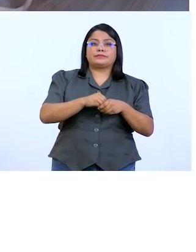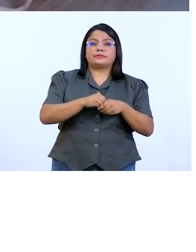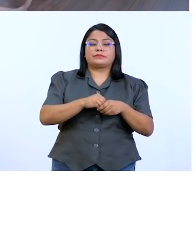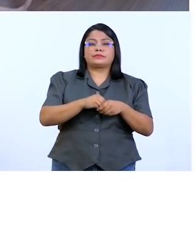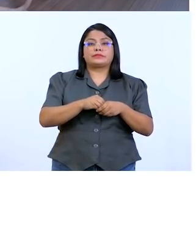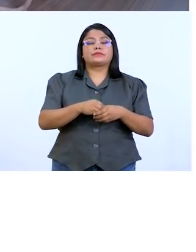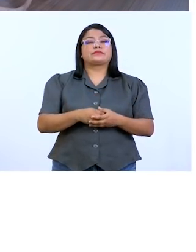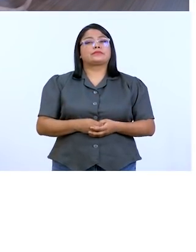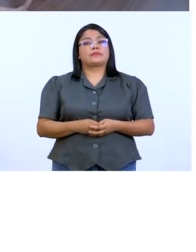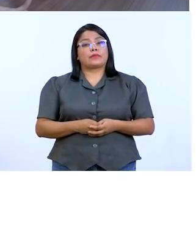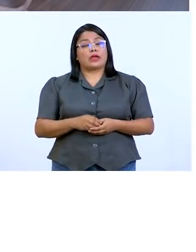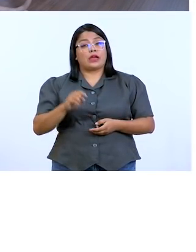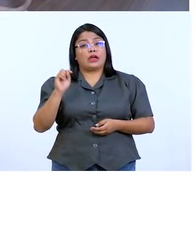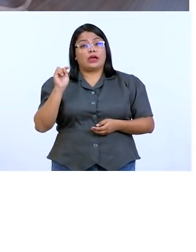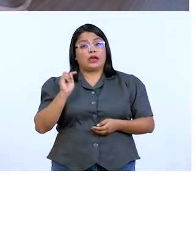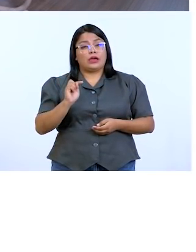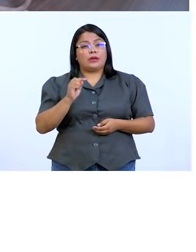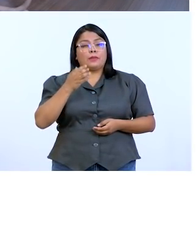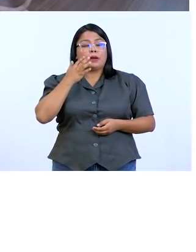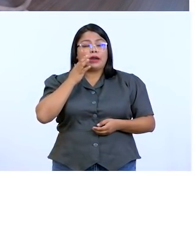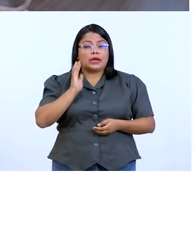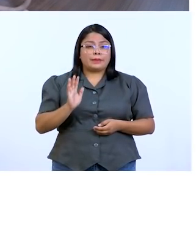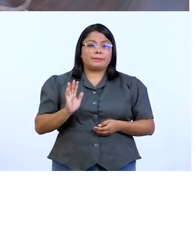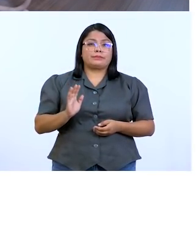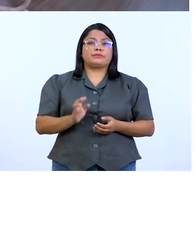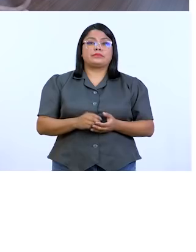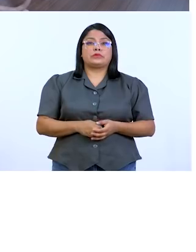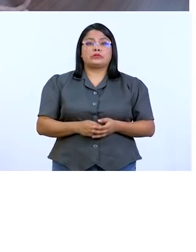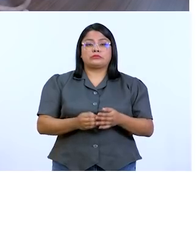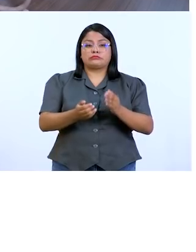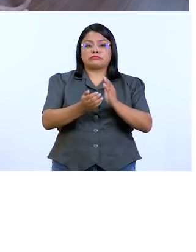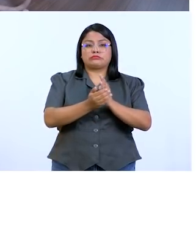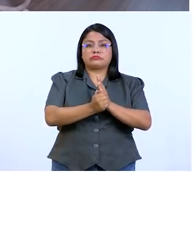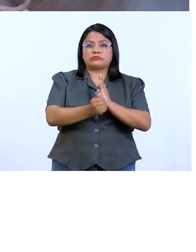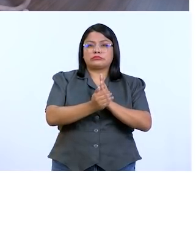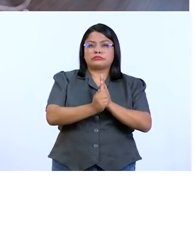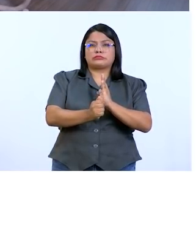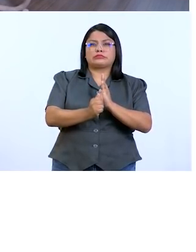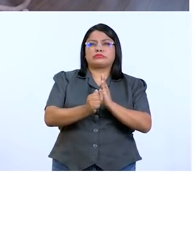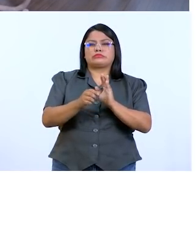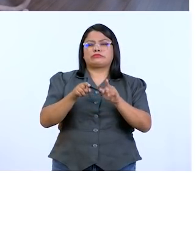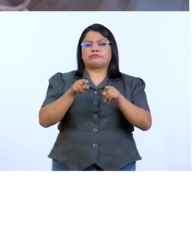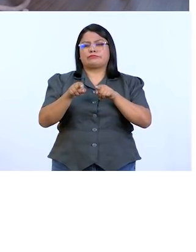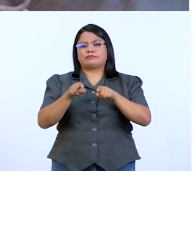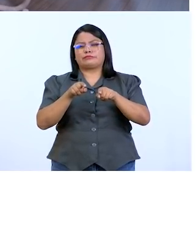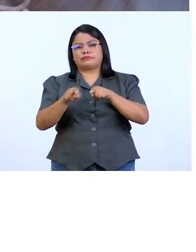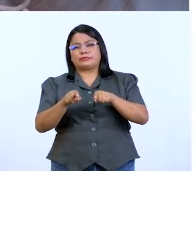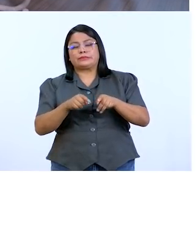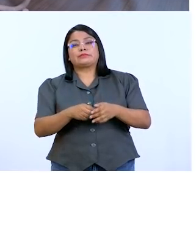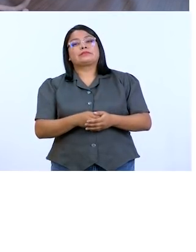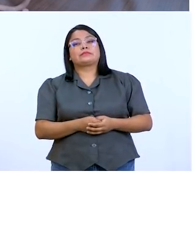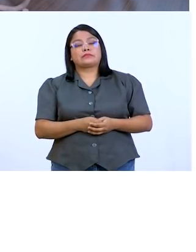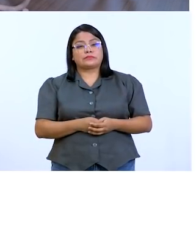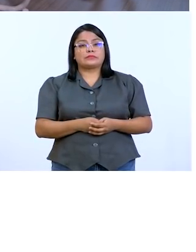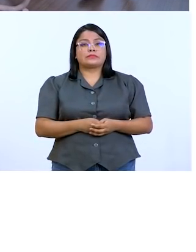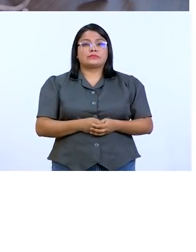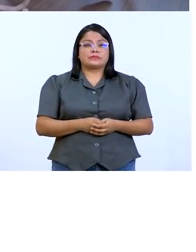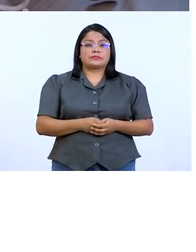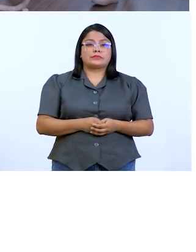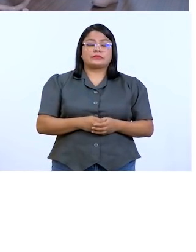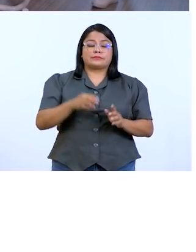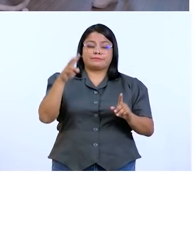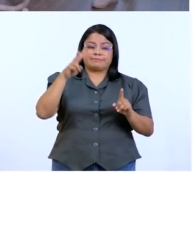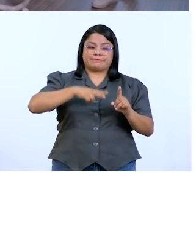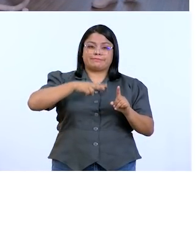integradoras. Las actividades integradoras son aquellas en las cuales la competencia se pone en evidencia. En tal sentido,